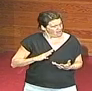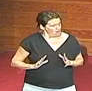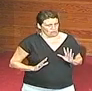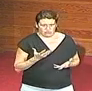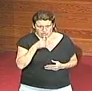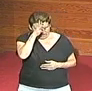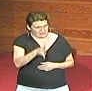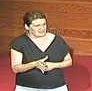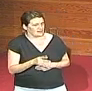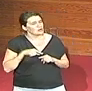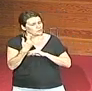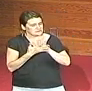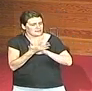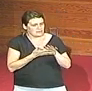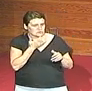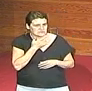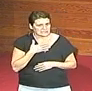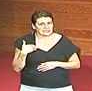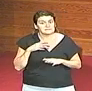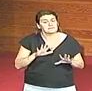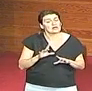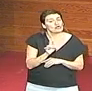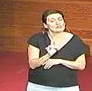queréis, hablamos de eso. Pero no necesariamente